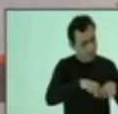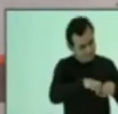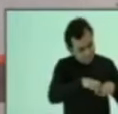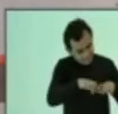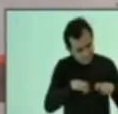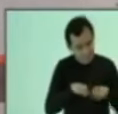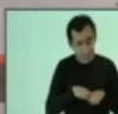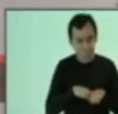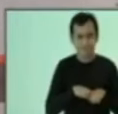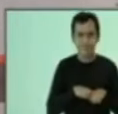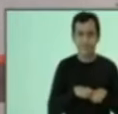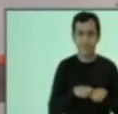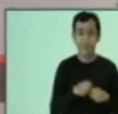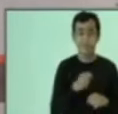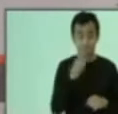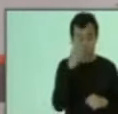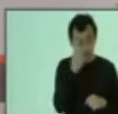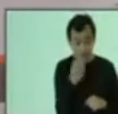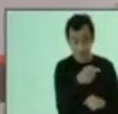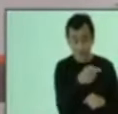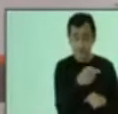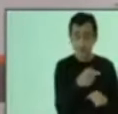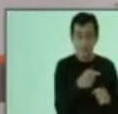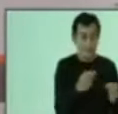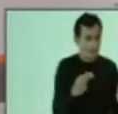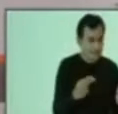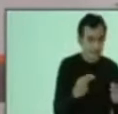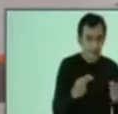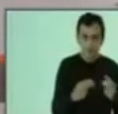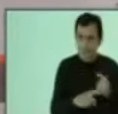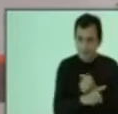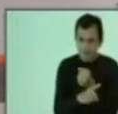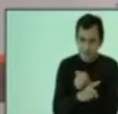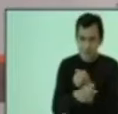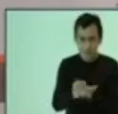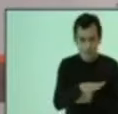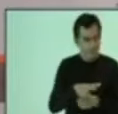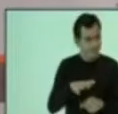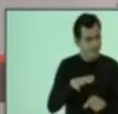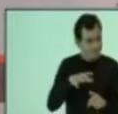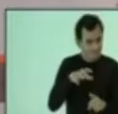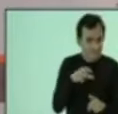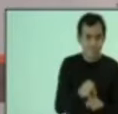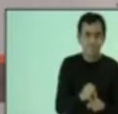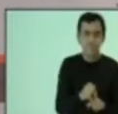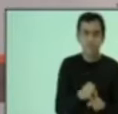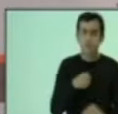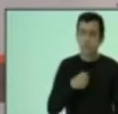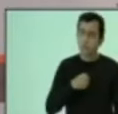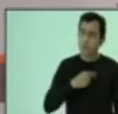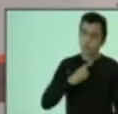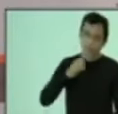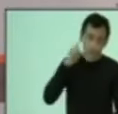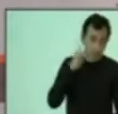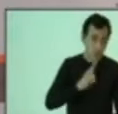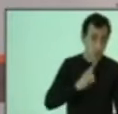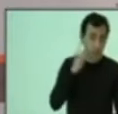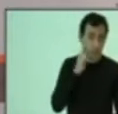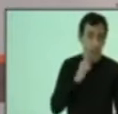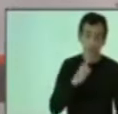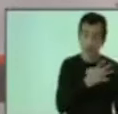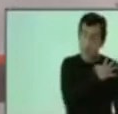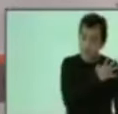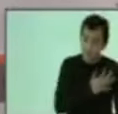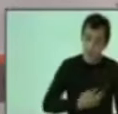ámbito académico, para satisfacer las necesidades y los retos que la sociedad demanda. Soy mujer, hija,